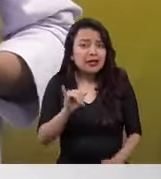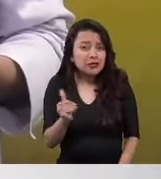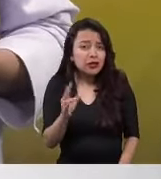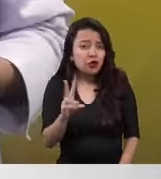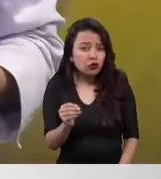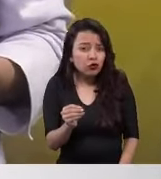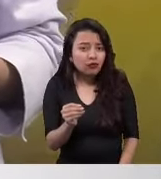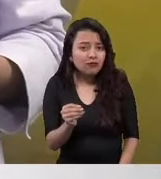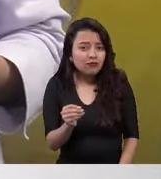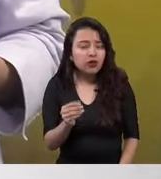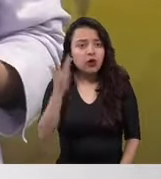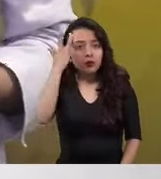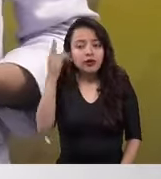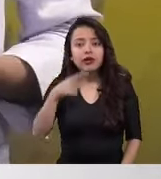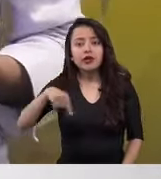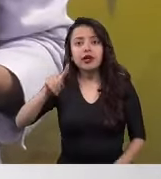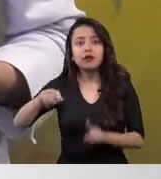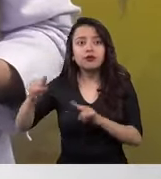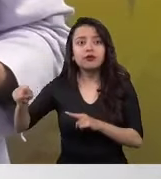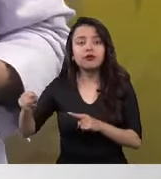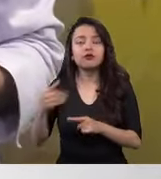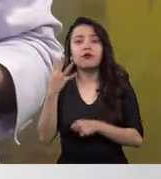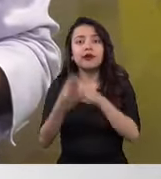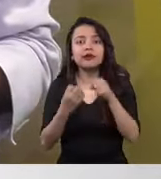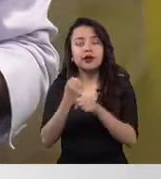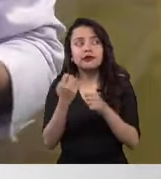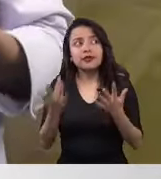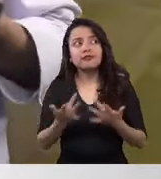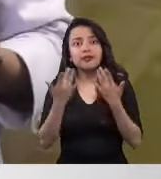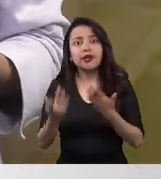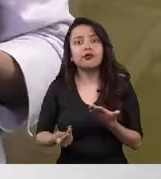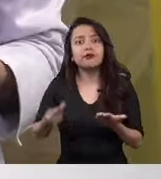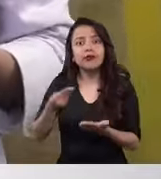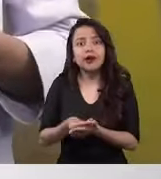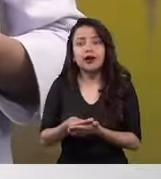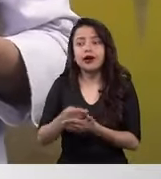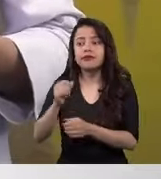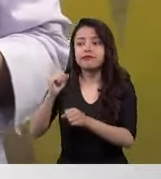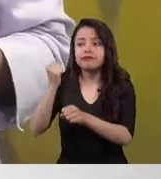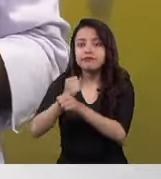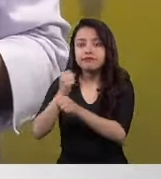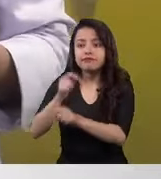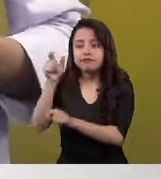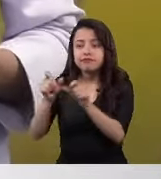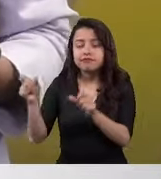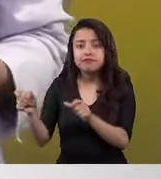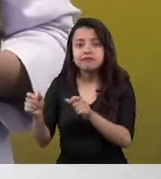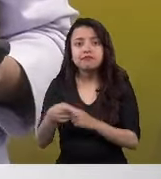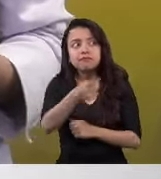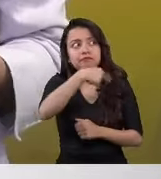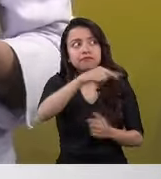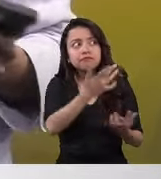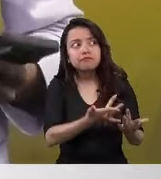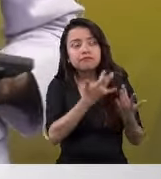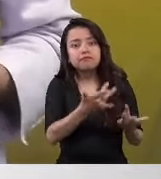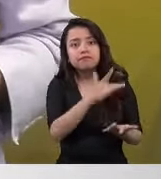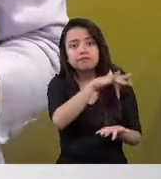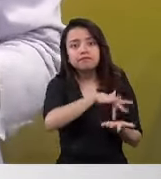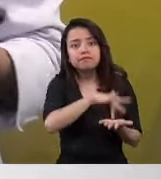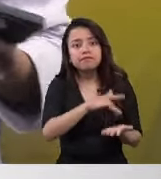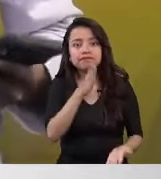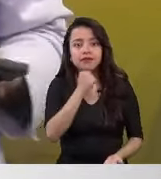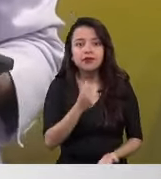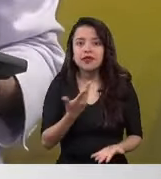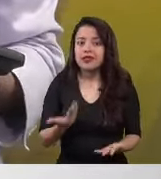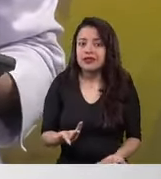dicen: somos pequeños empresarios, no les hemos podido pagar a nuestros empleados. ¿Qué va a pasar? ¿Que se diga van a pagar o no? ¿O definitivamente es un